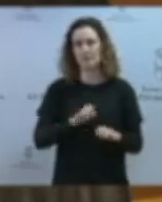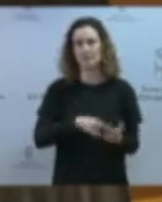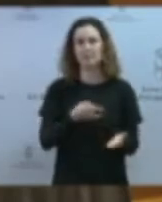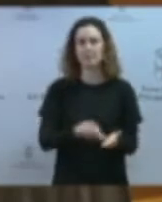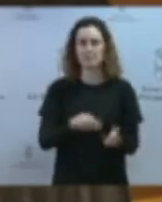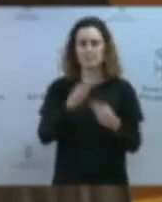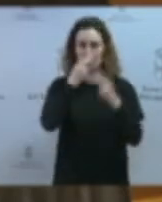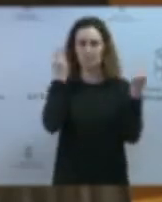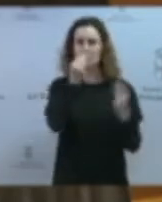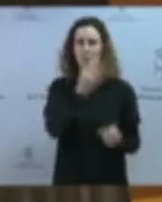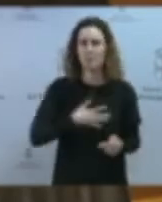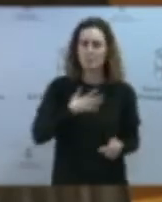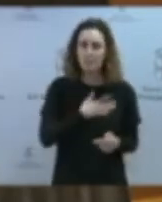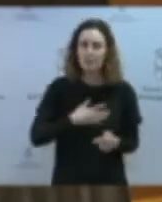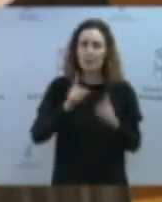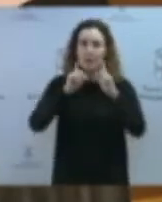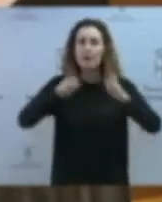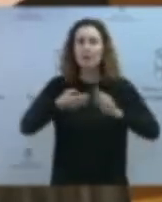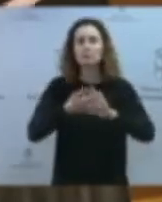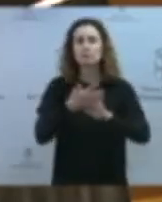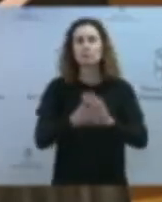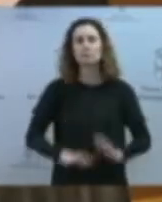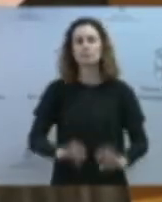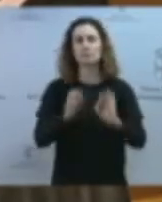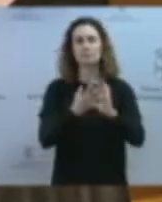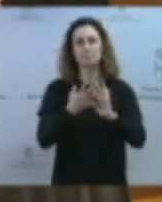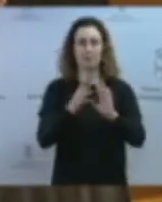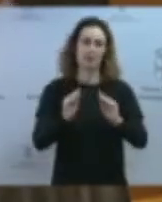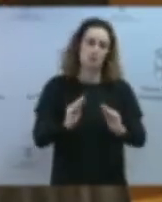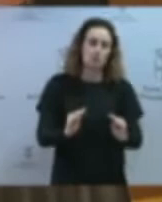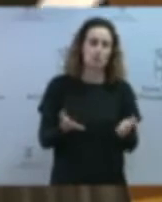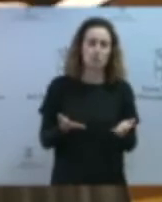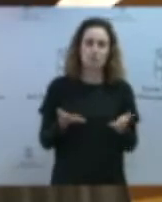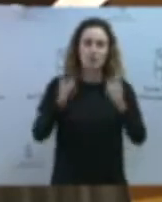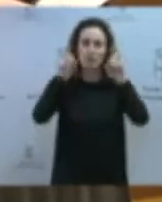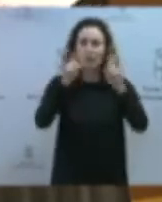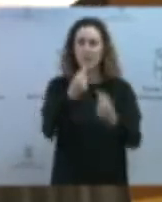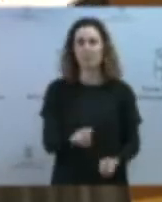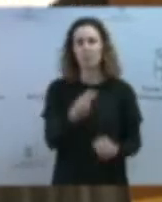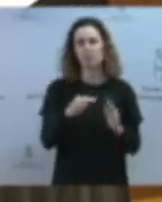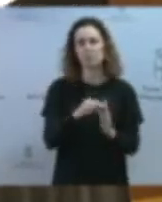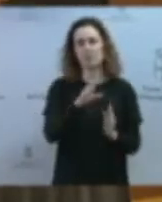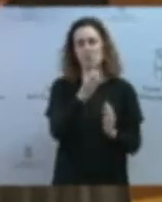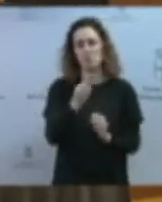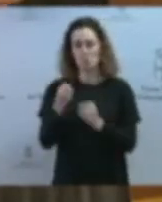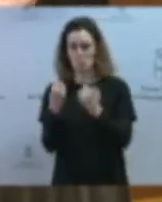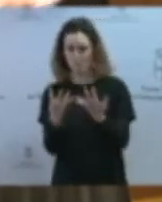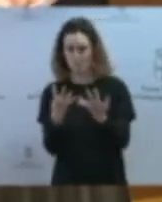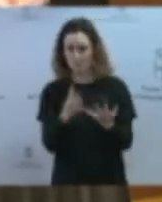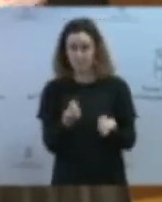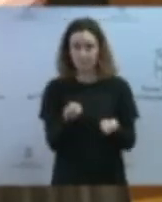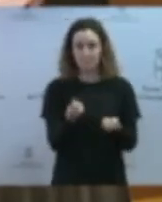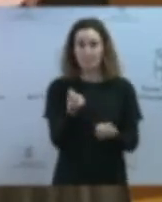que recordar que si el presupuesto es del 2009 de educación, si ajustamos los precios de la inflación, desde el 2009